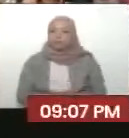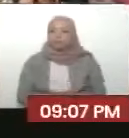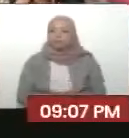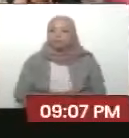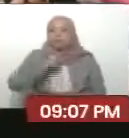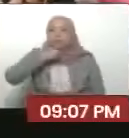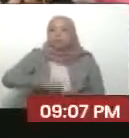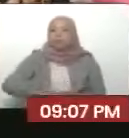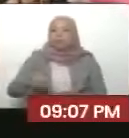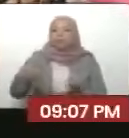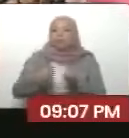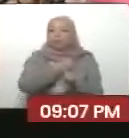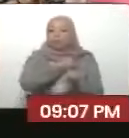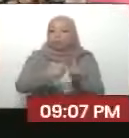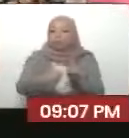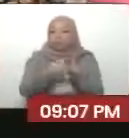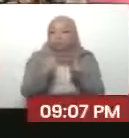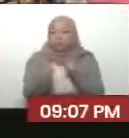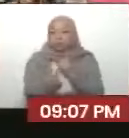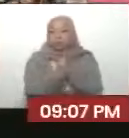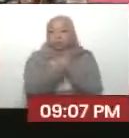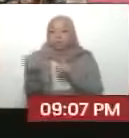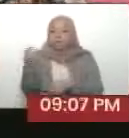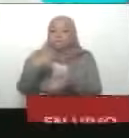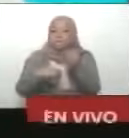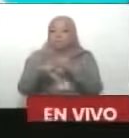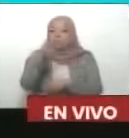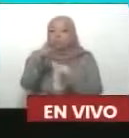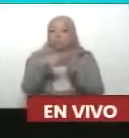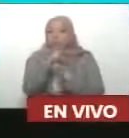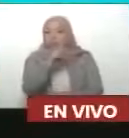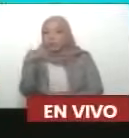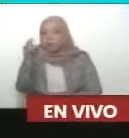Una controversia que lleva más de 200 años.